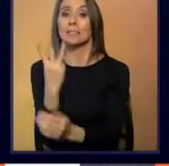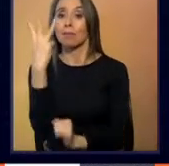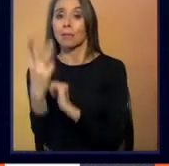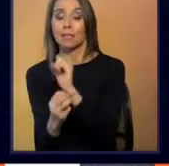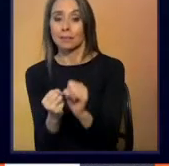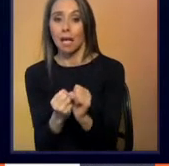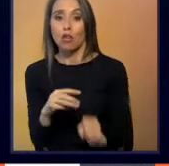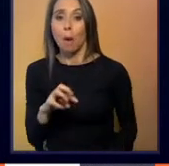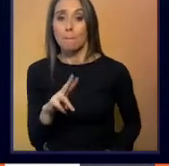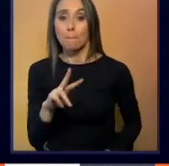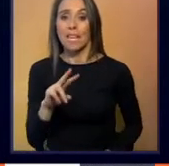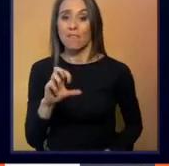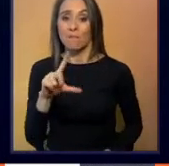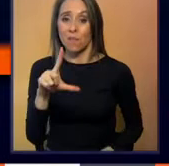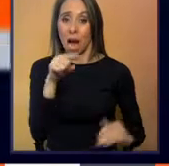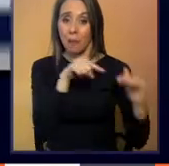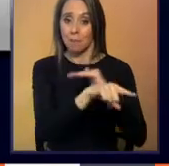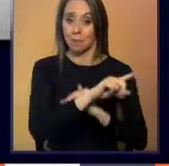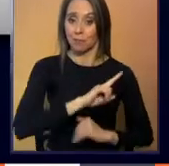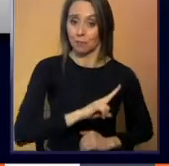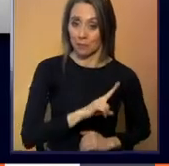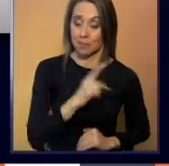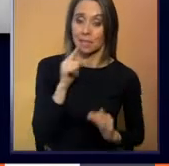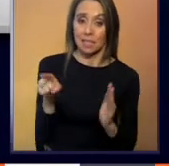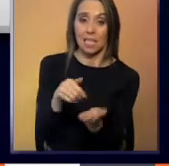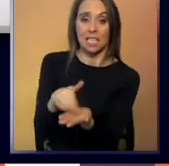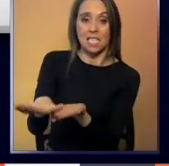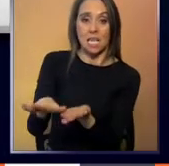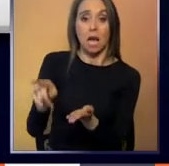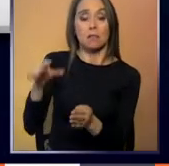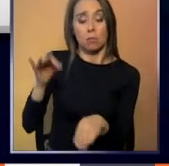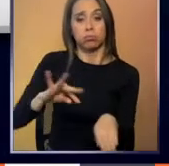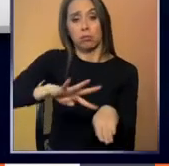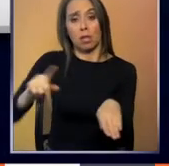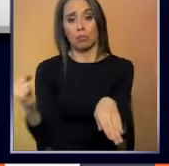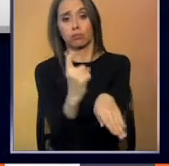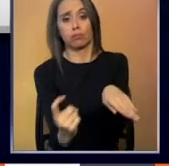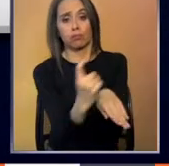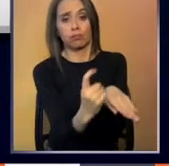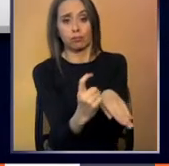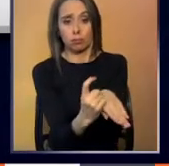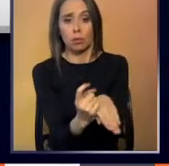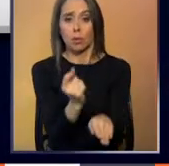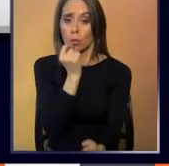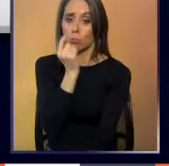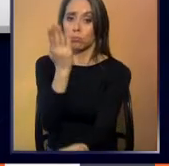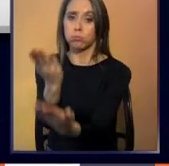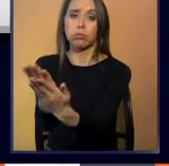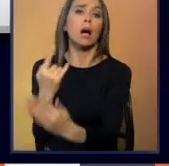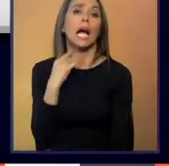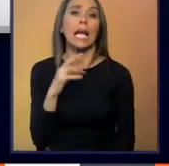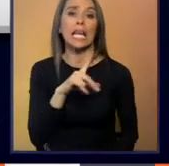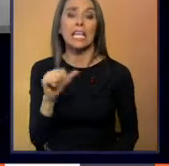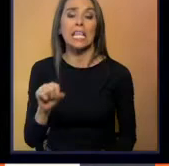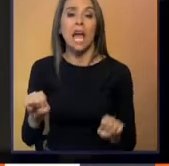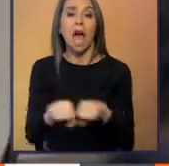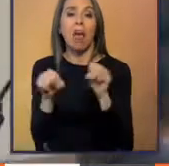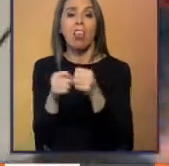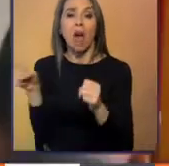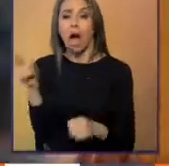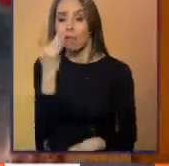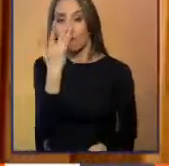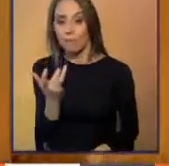en donde señalan que rechazan categóricamente este hecho delictual, señalando que interpondrán una querella por el delito de daños